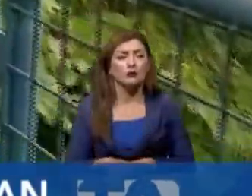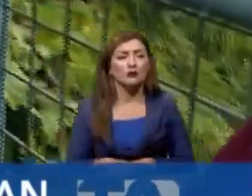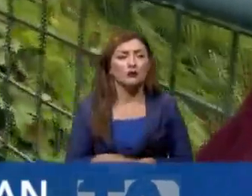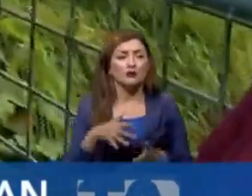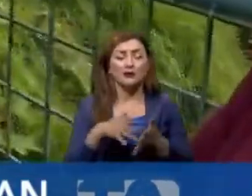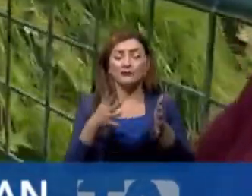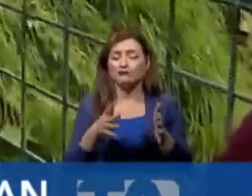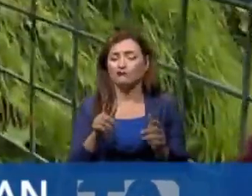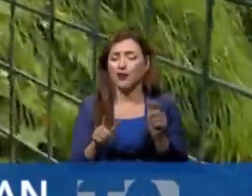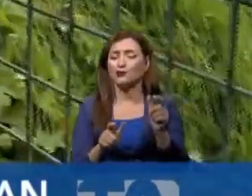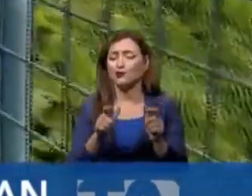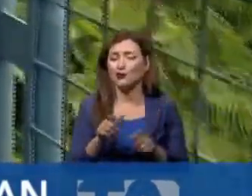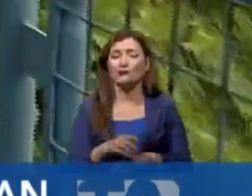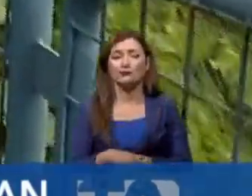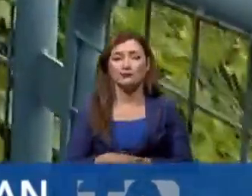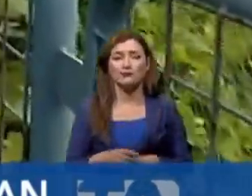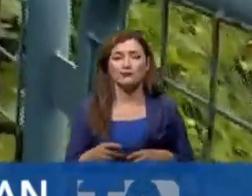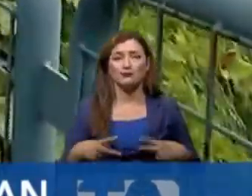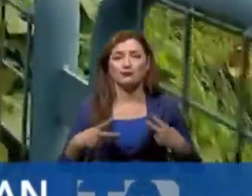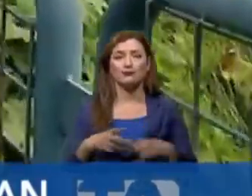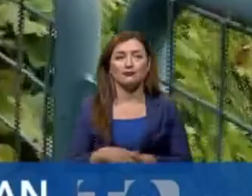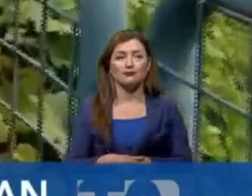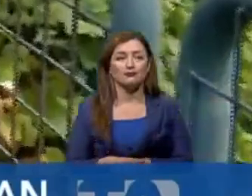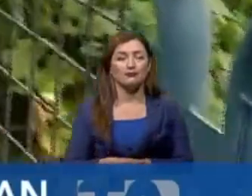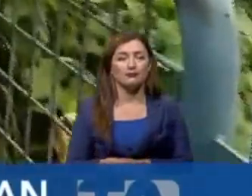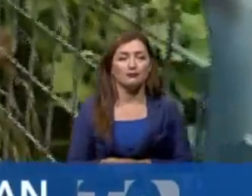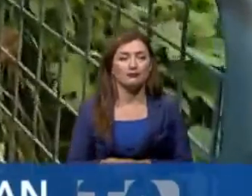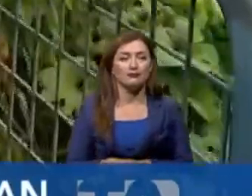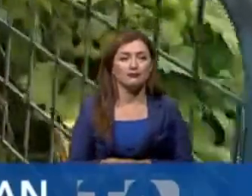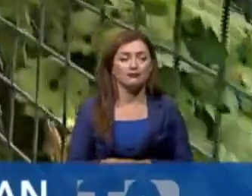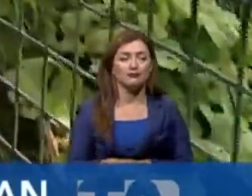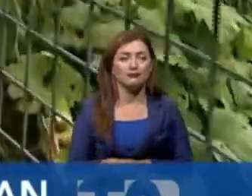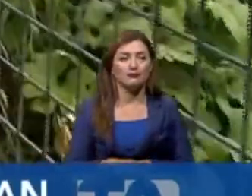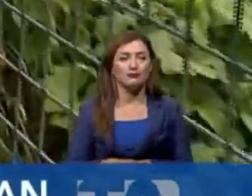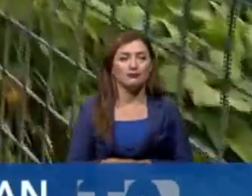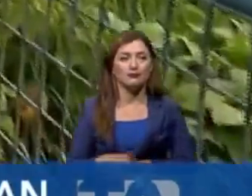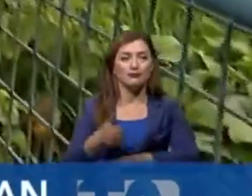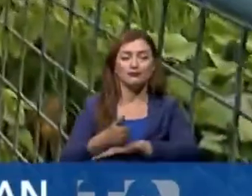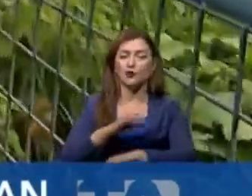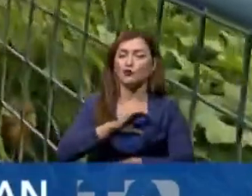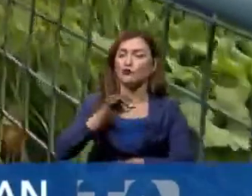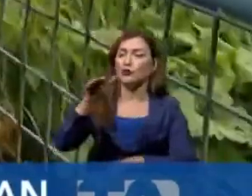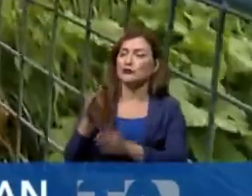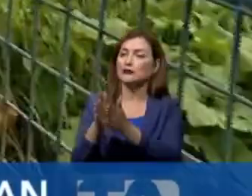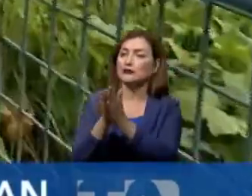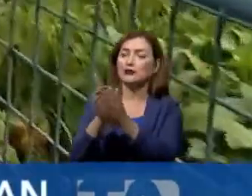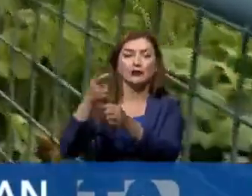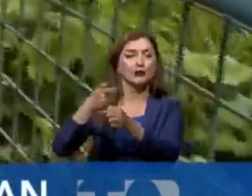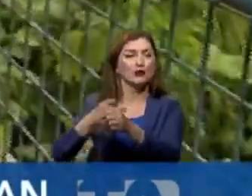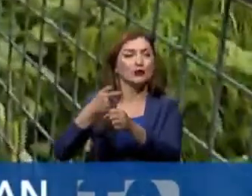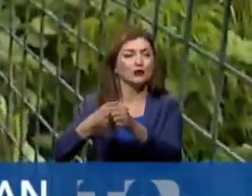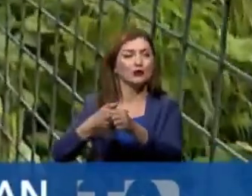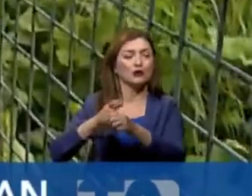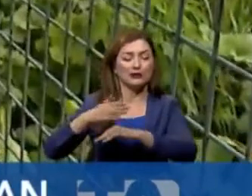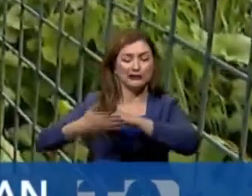estudiantes sino también a las personas que viven por aquí entonces este es el pedido puntual a las autoridades ellos sienten que está quebrada